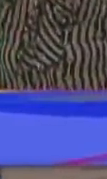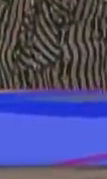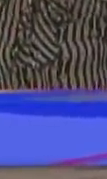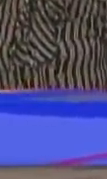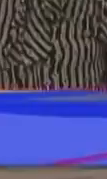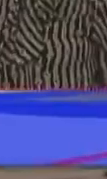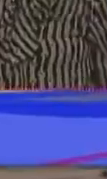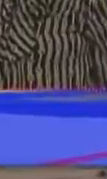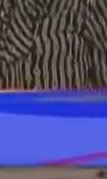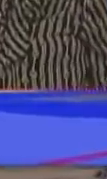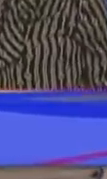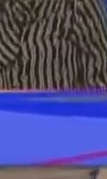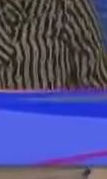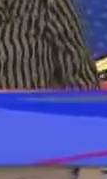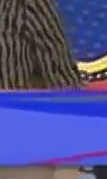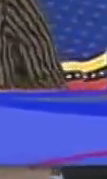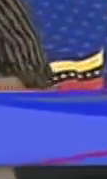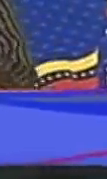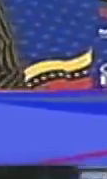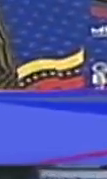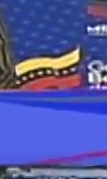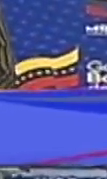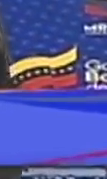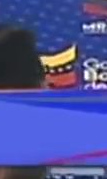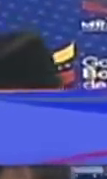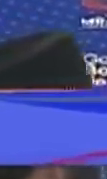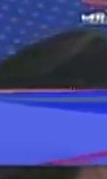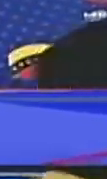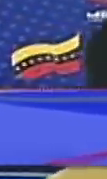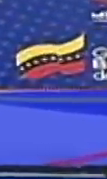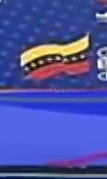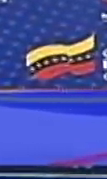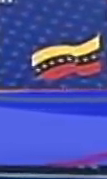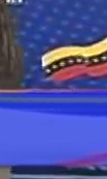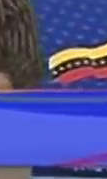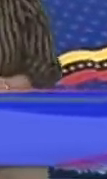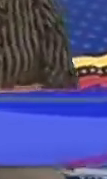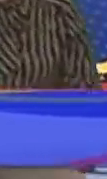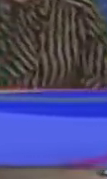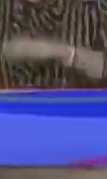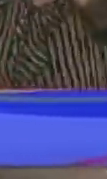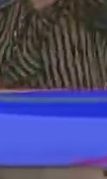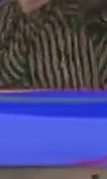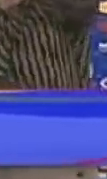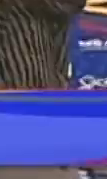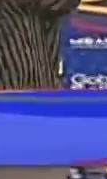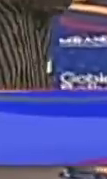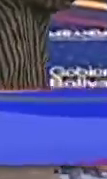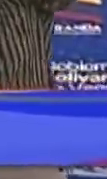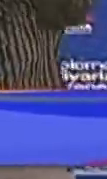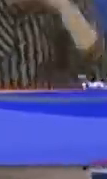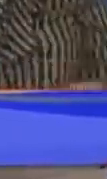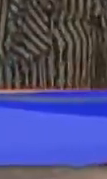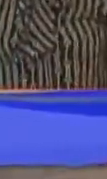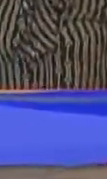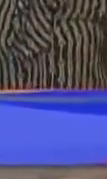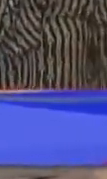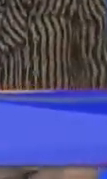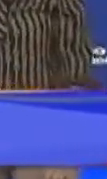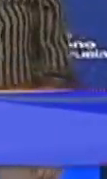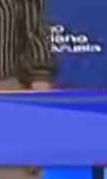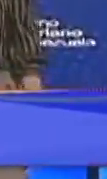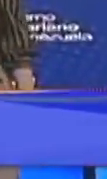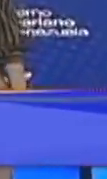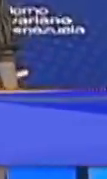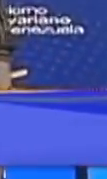en articulación con las autoridades del Ejecutivo Nacional. También promueven la democracia protagónica dentro de